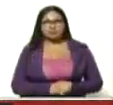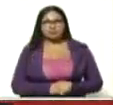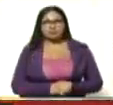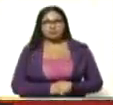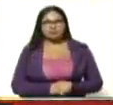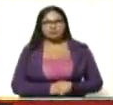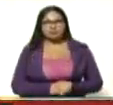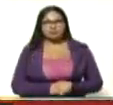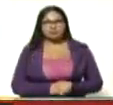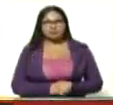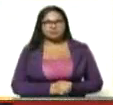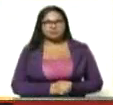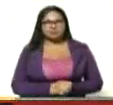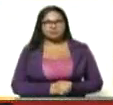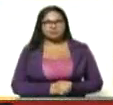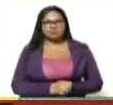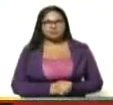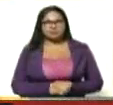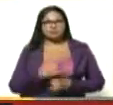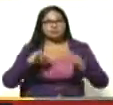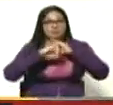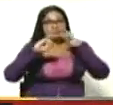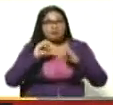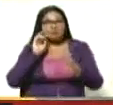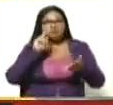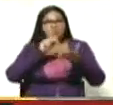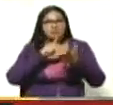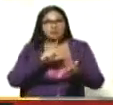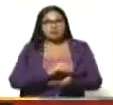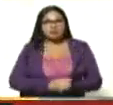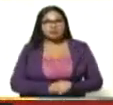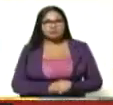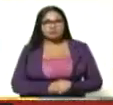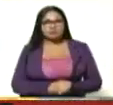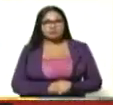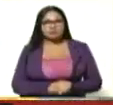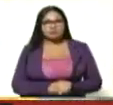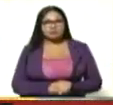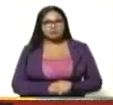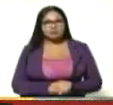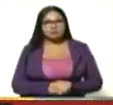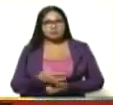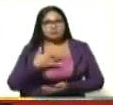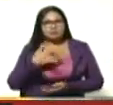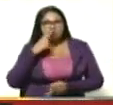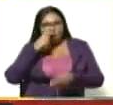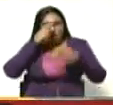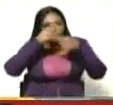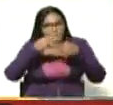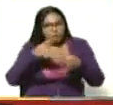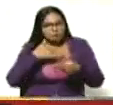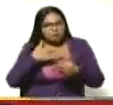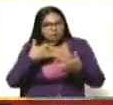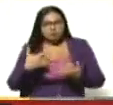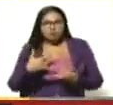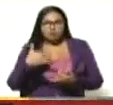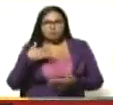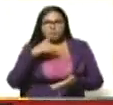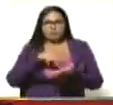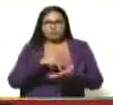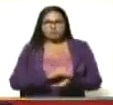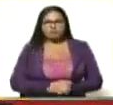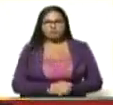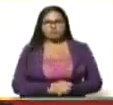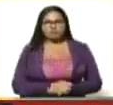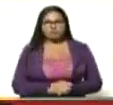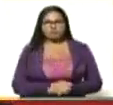I'm very happy to be here. Estoy muy feliz de estar and, aquí. I feel honored that me siento honrada. I just need to say that I'm